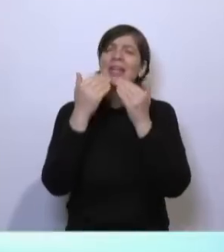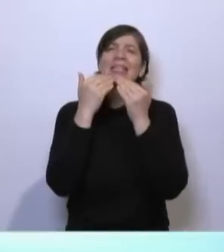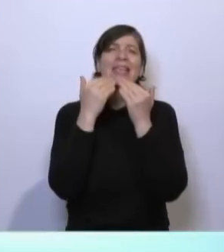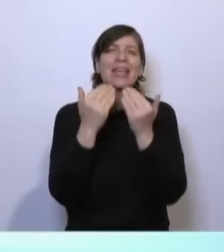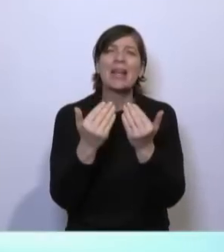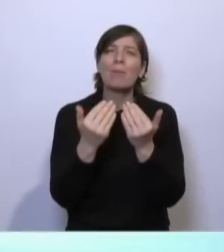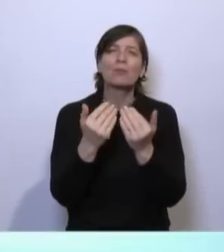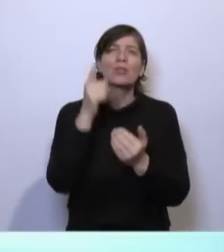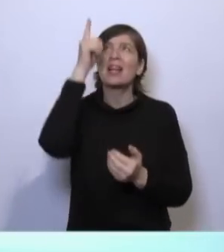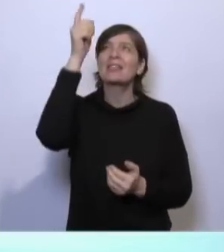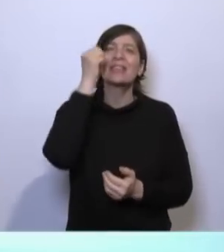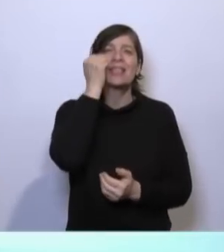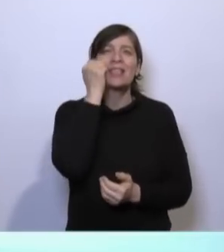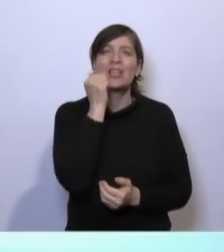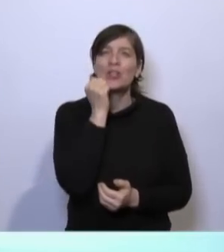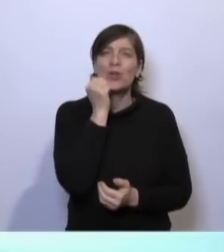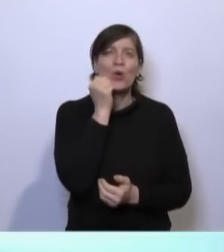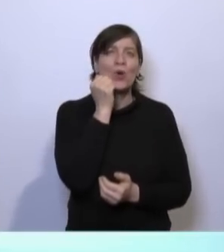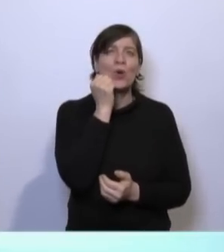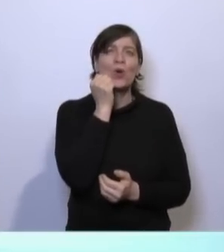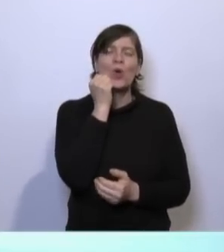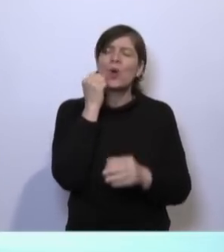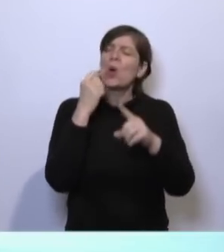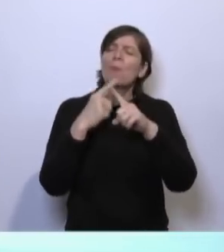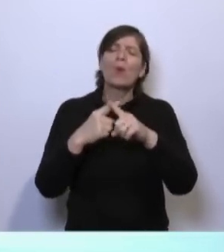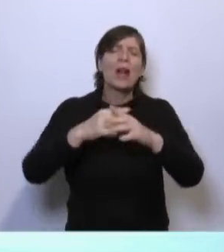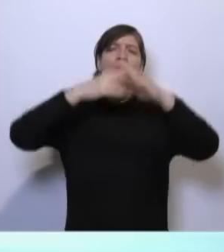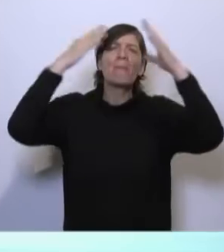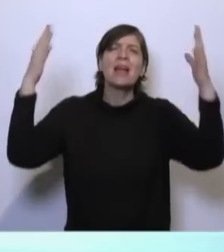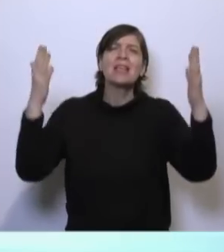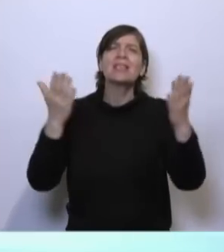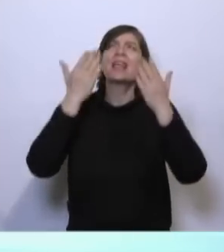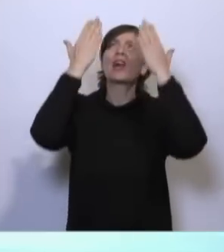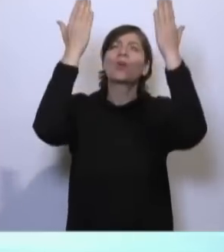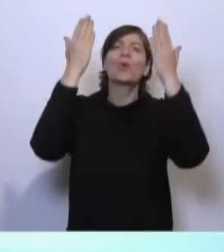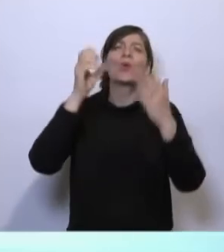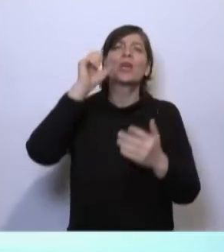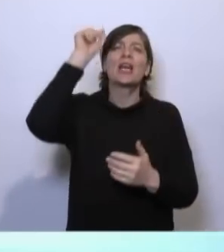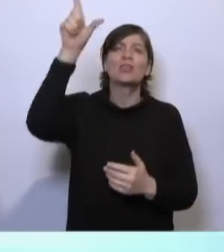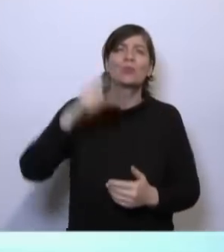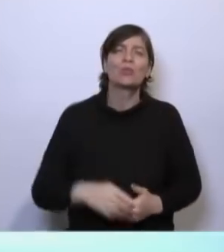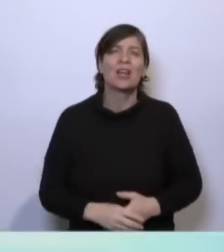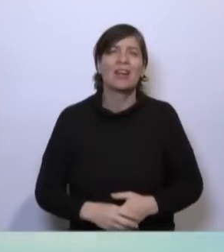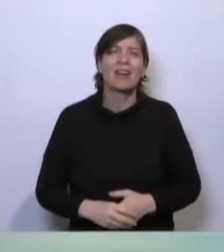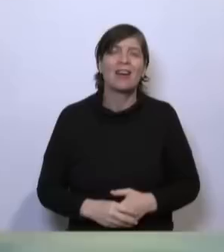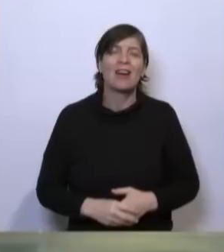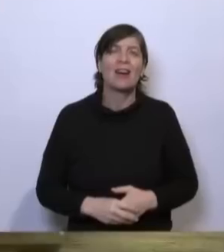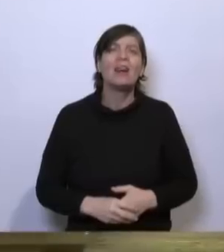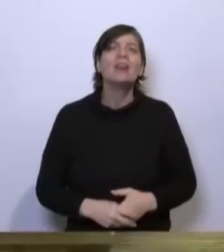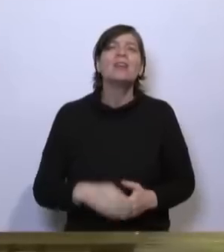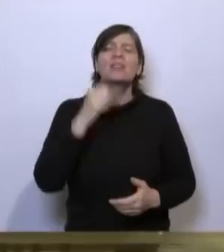glorificamos. Te damos gracias, Señor, por la inmensa gloria tuya.